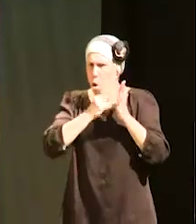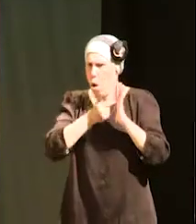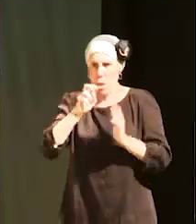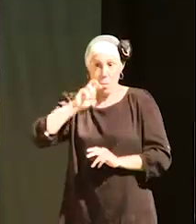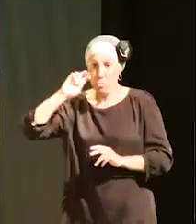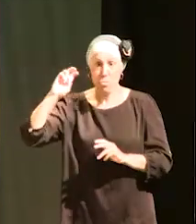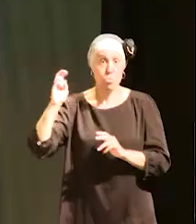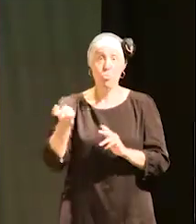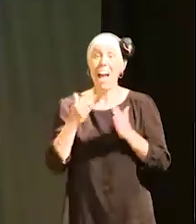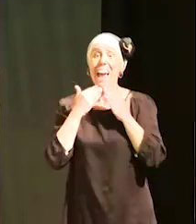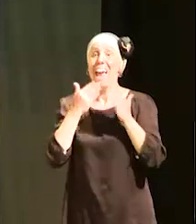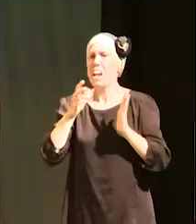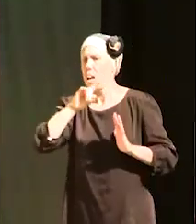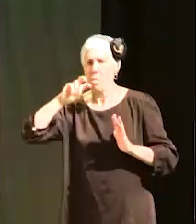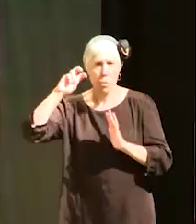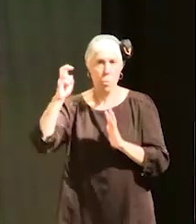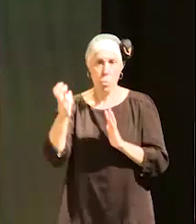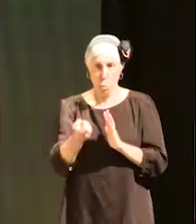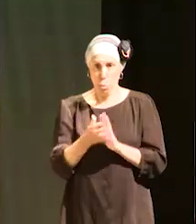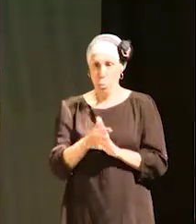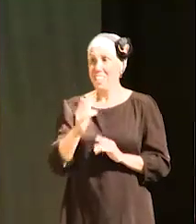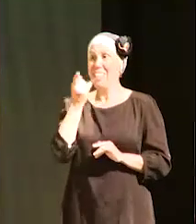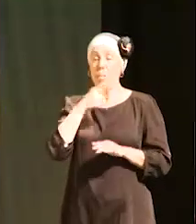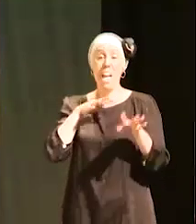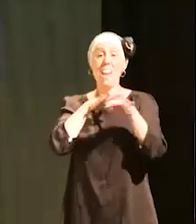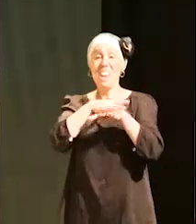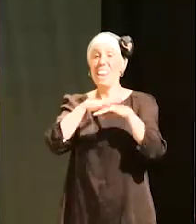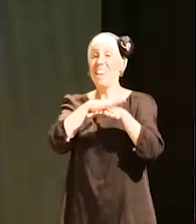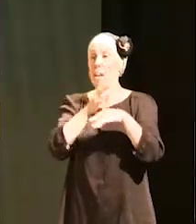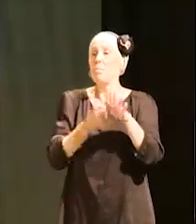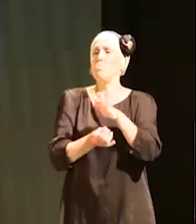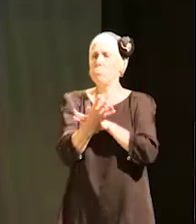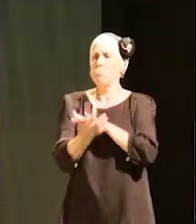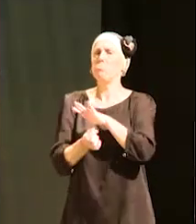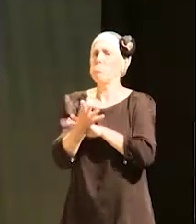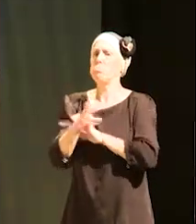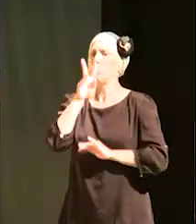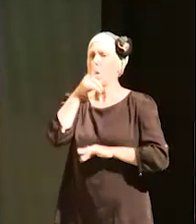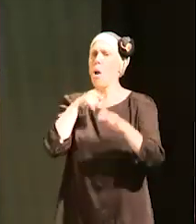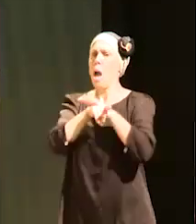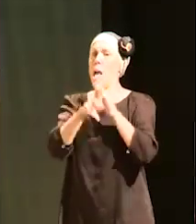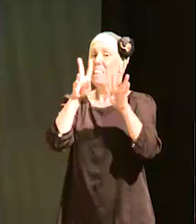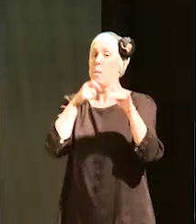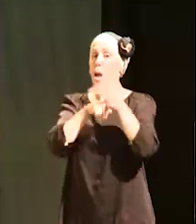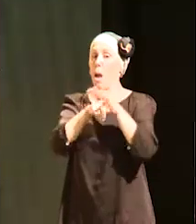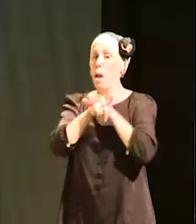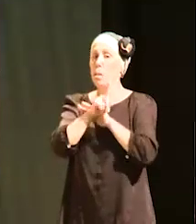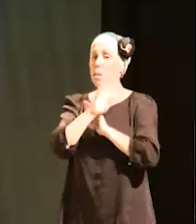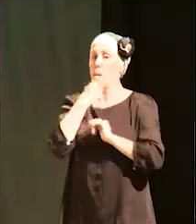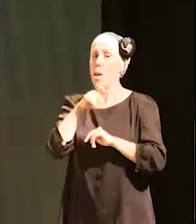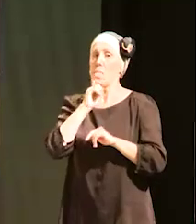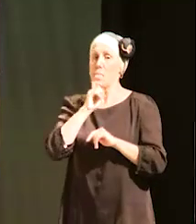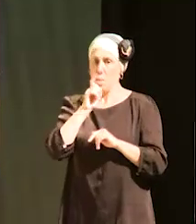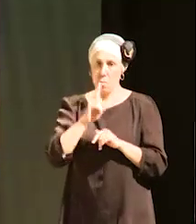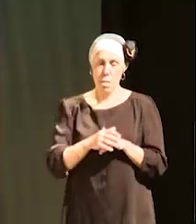en alguna medida y la red verdad que va generando pero siempre es un tema complicado no sé si respondo